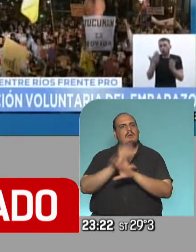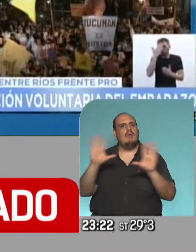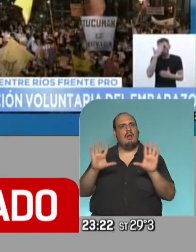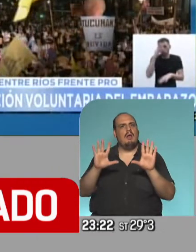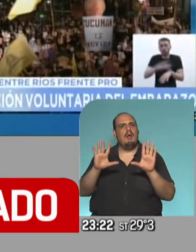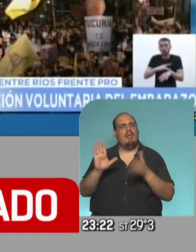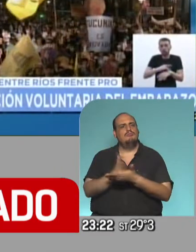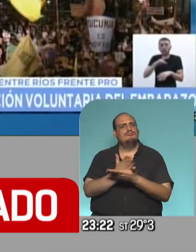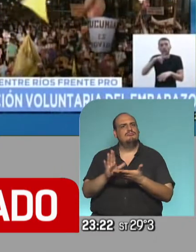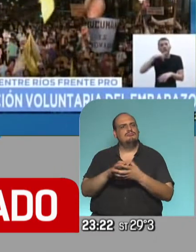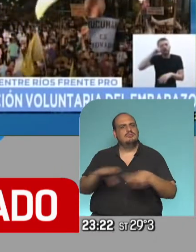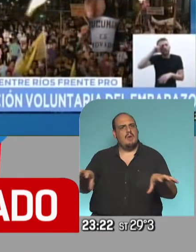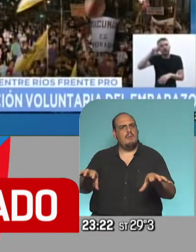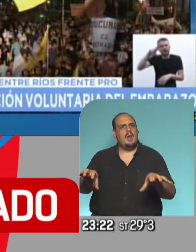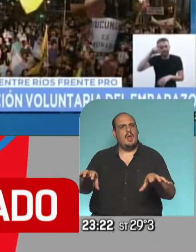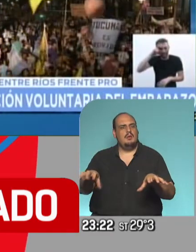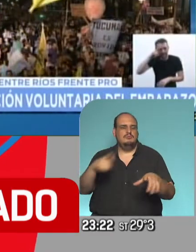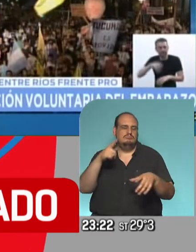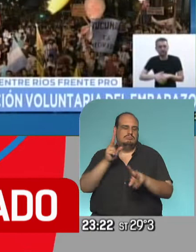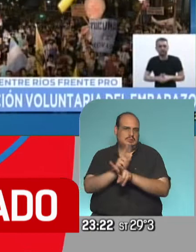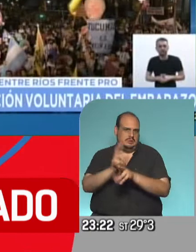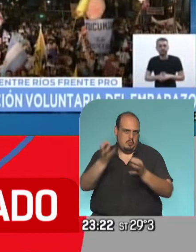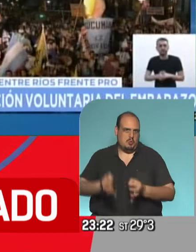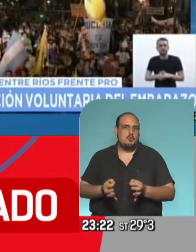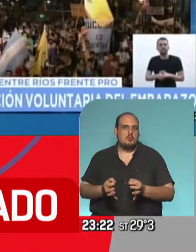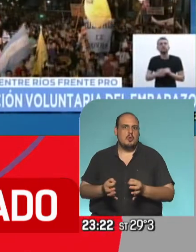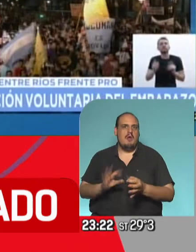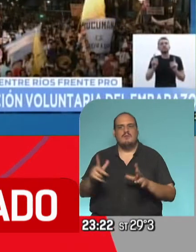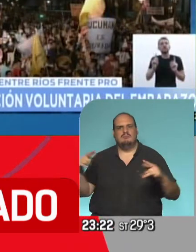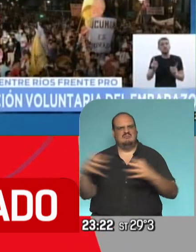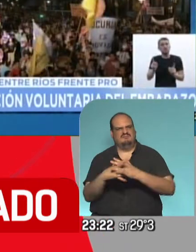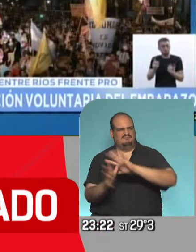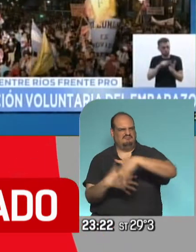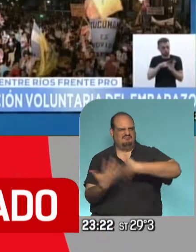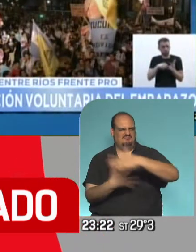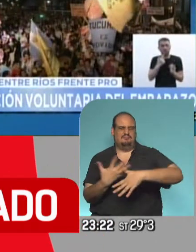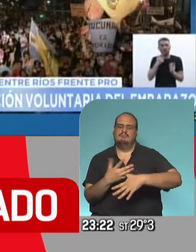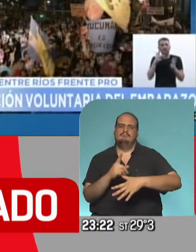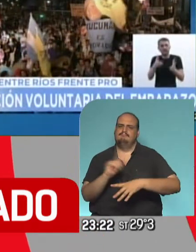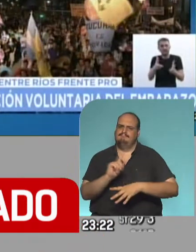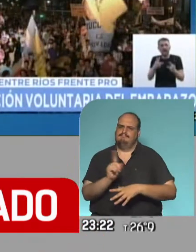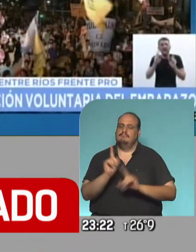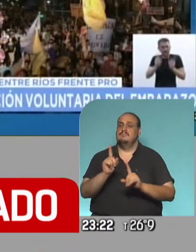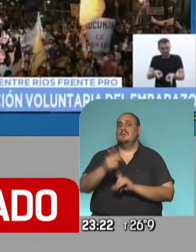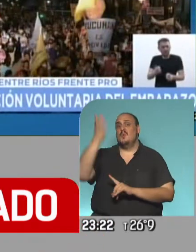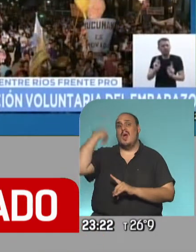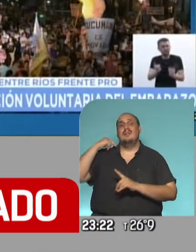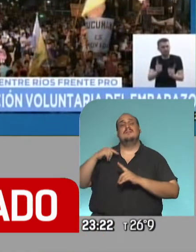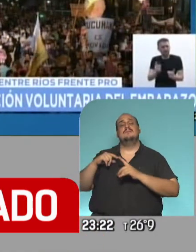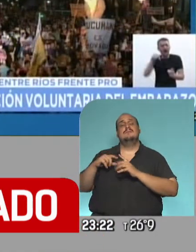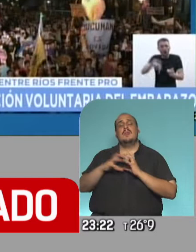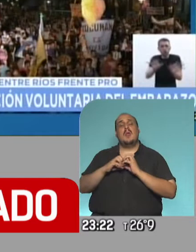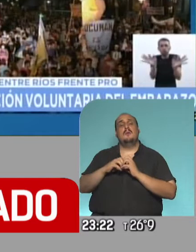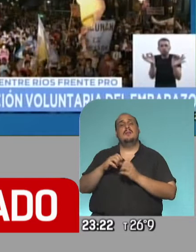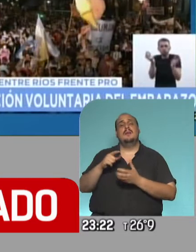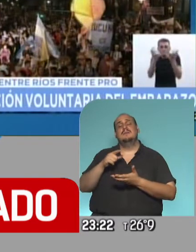bien separado con la seguridad para que no haya ningún tipo de desmán ni de disturbios, como hubo en la previa de lo que fue el debate en diputados.